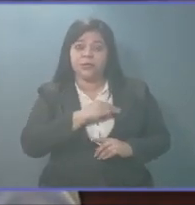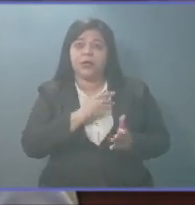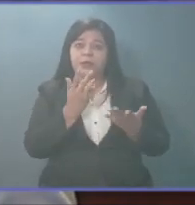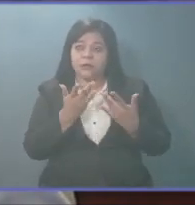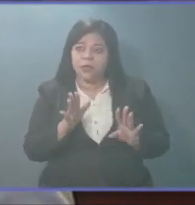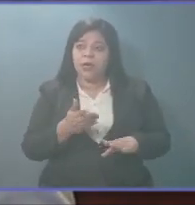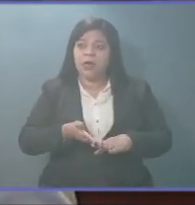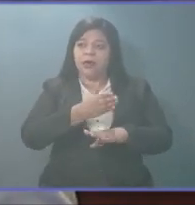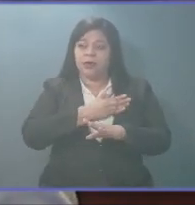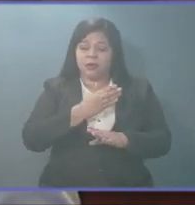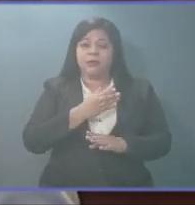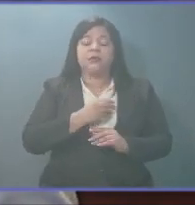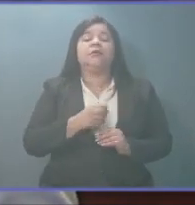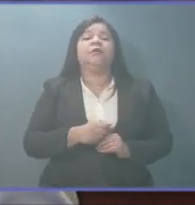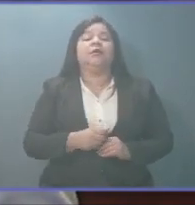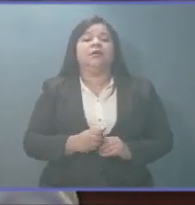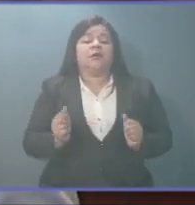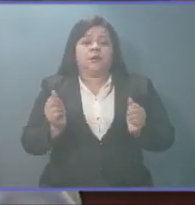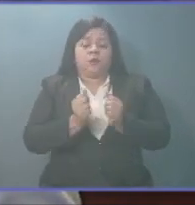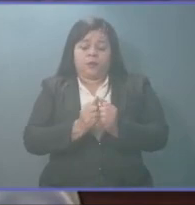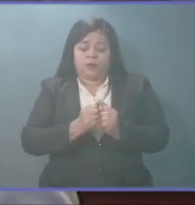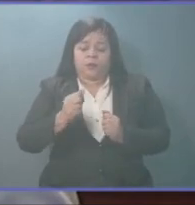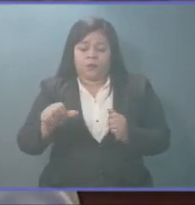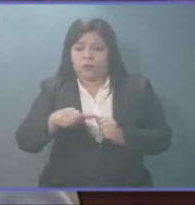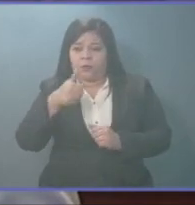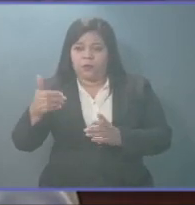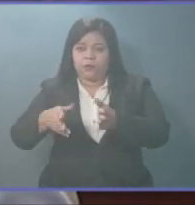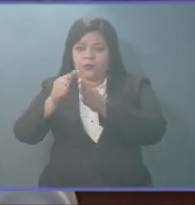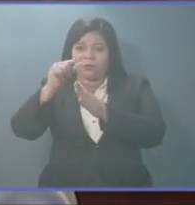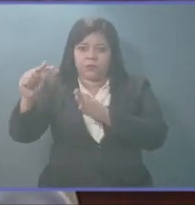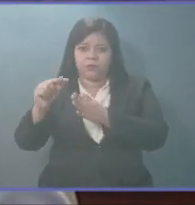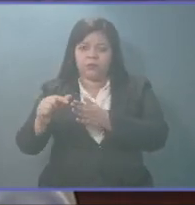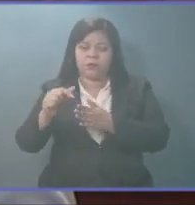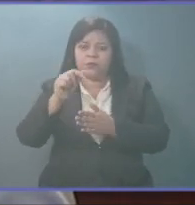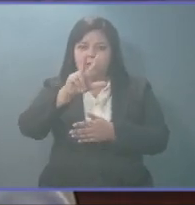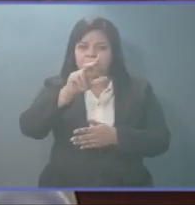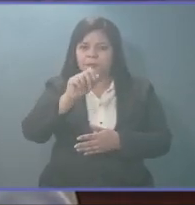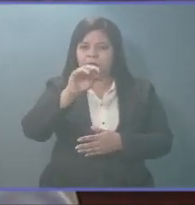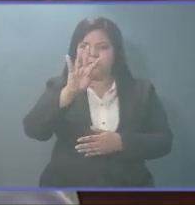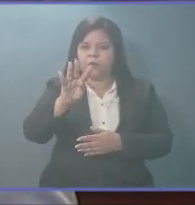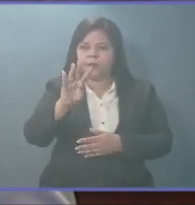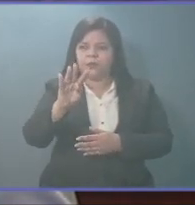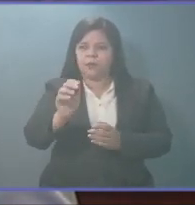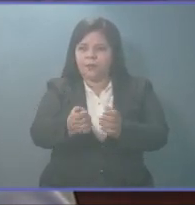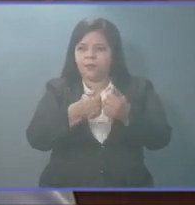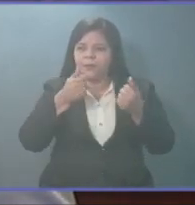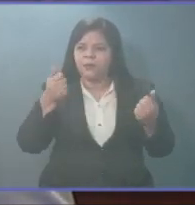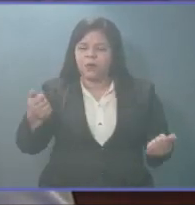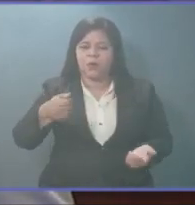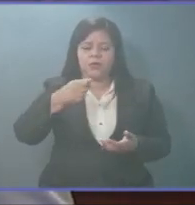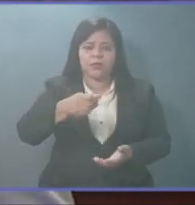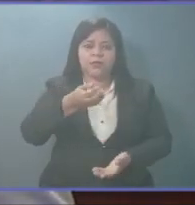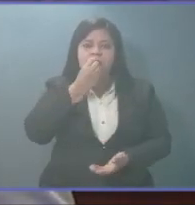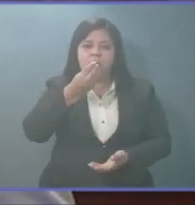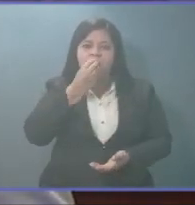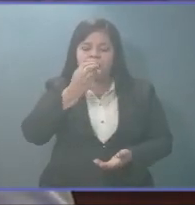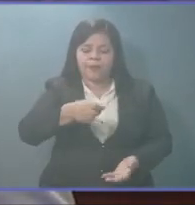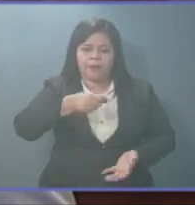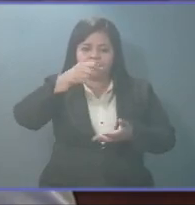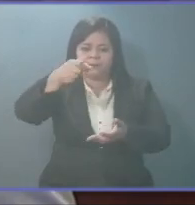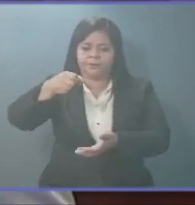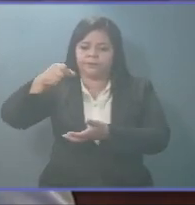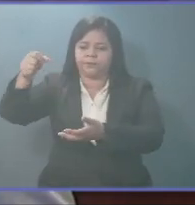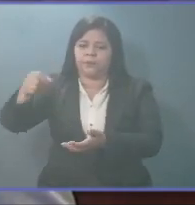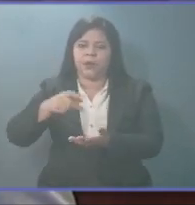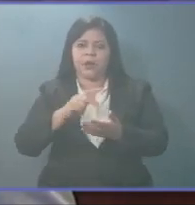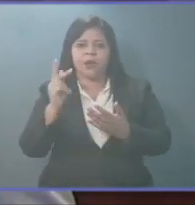designación presidencial, junto a otras instituciones de gobierno, el reparto de 3.4 millones de paquetes alimentarios del